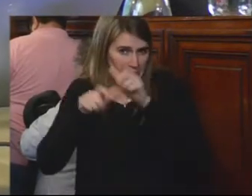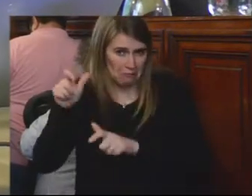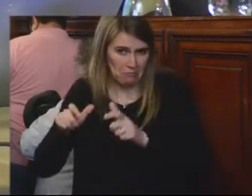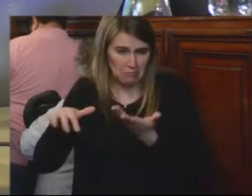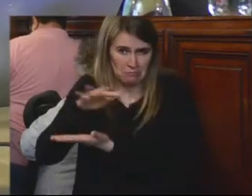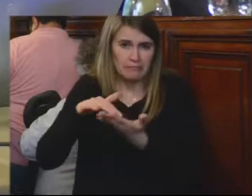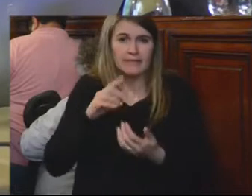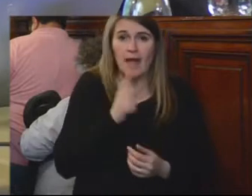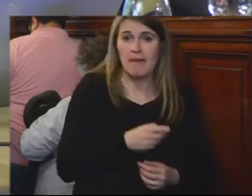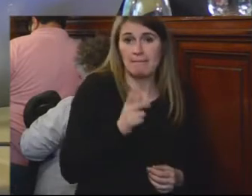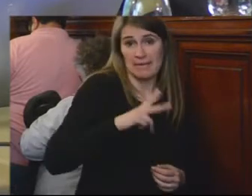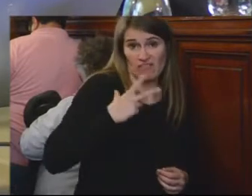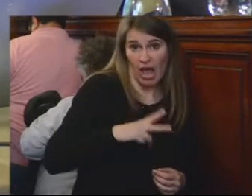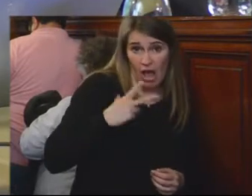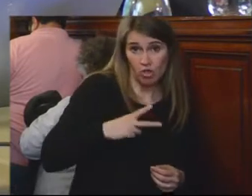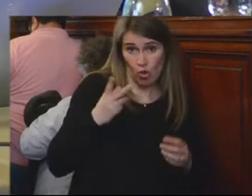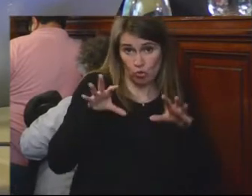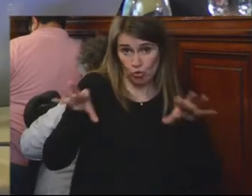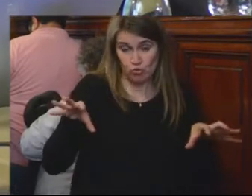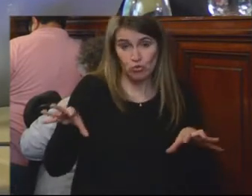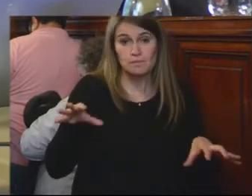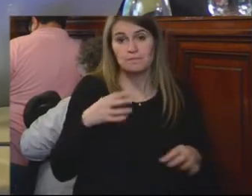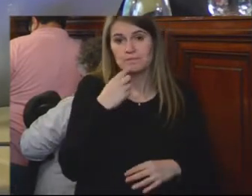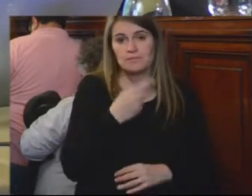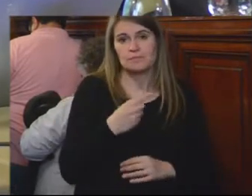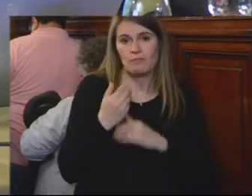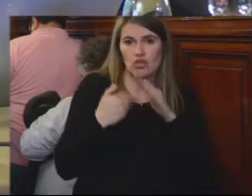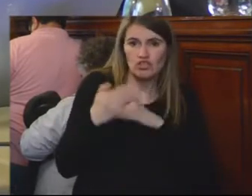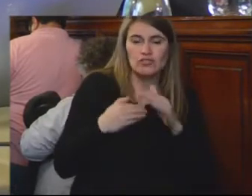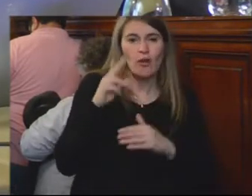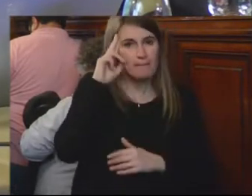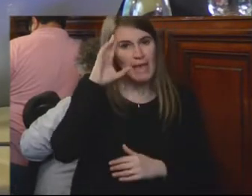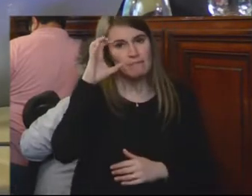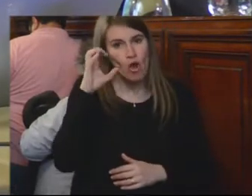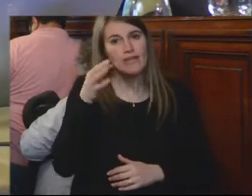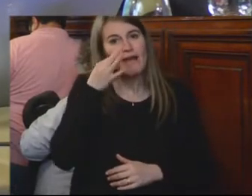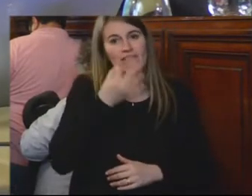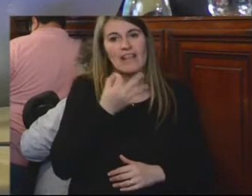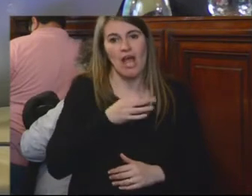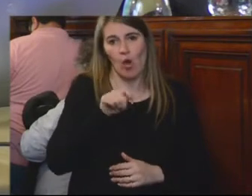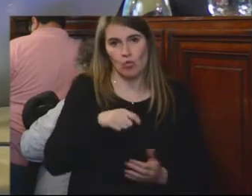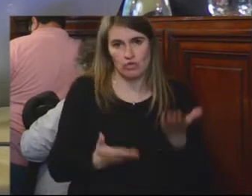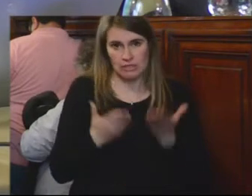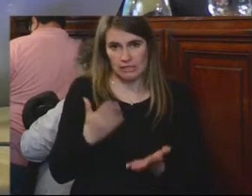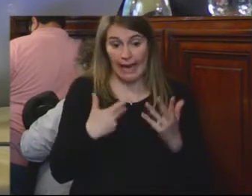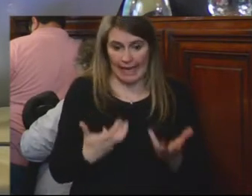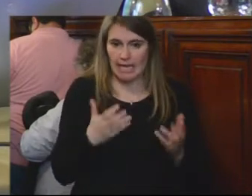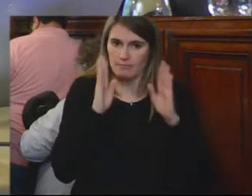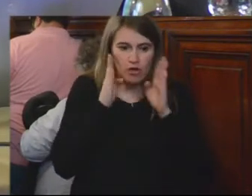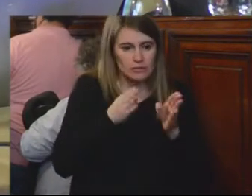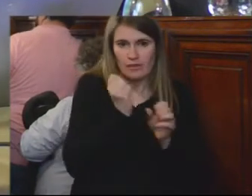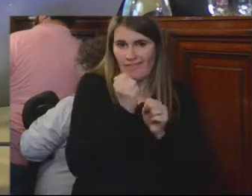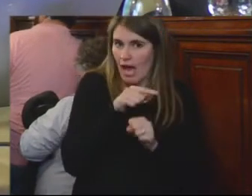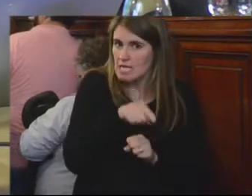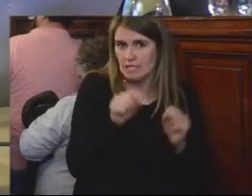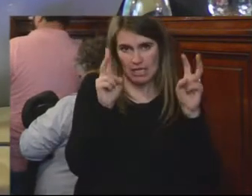actores vinculados a los procesos memoria verdad y justicia para trabajar precisamente este tema por su parte también en